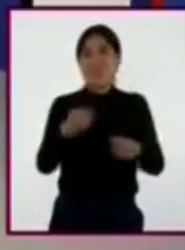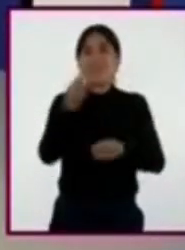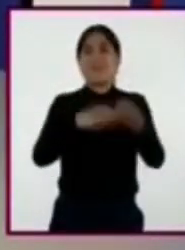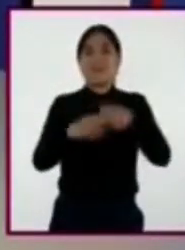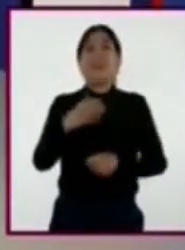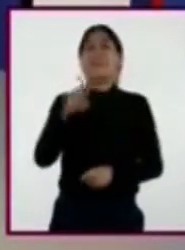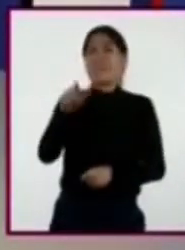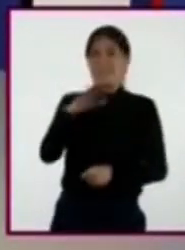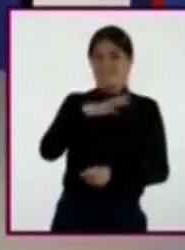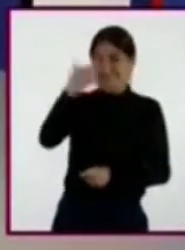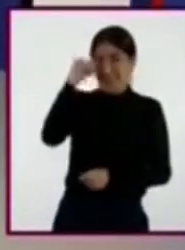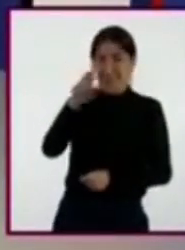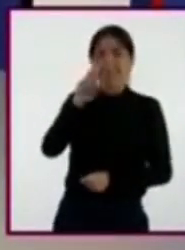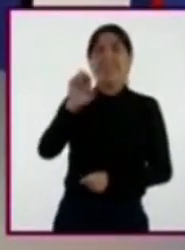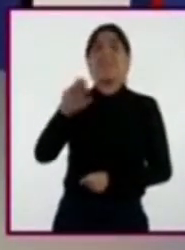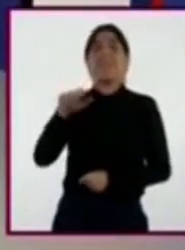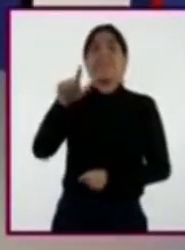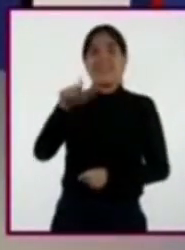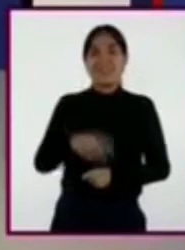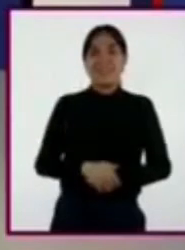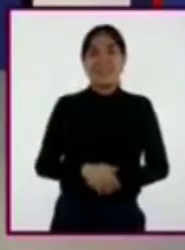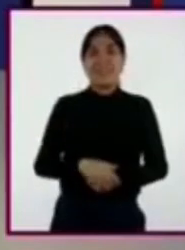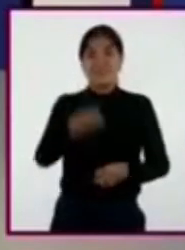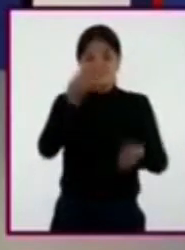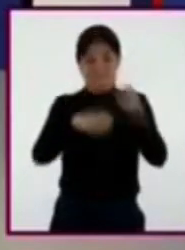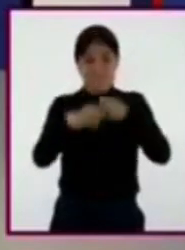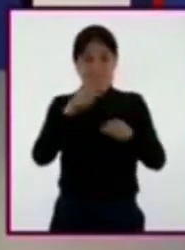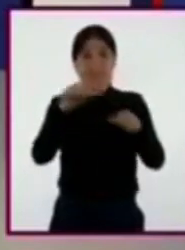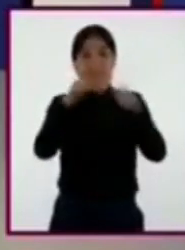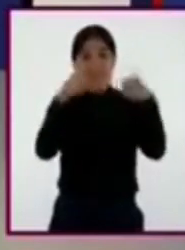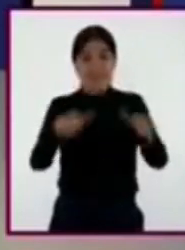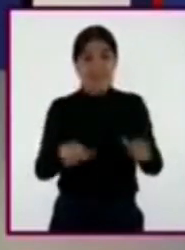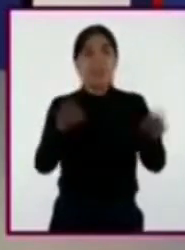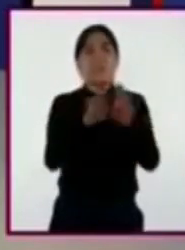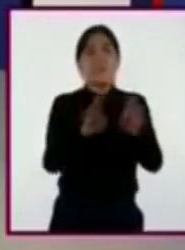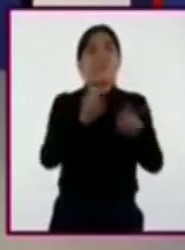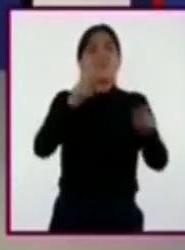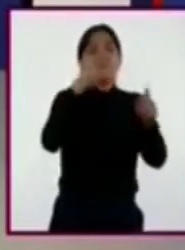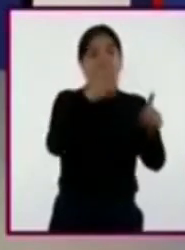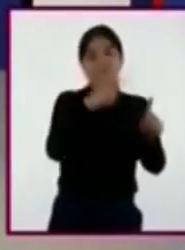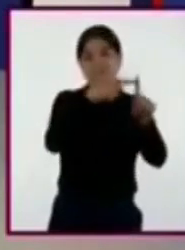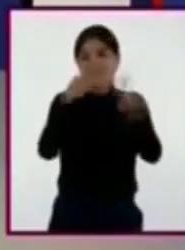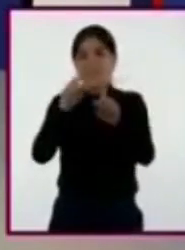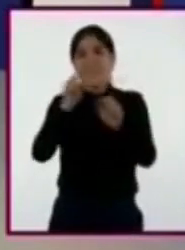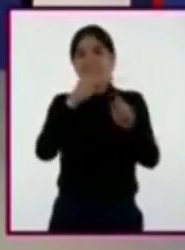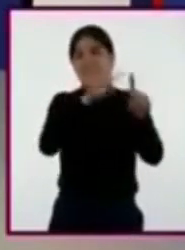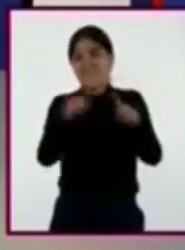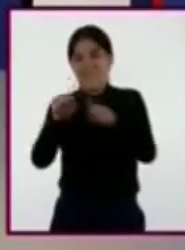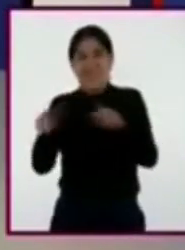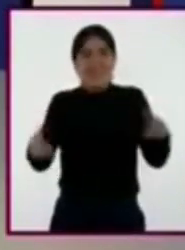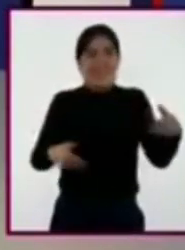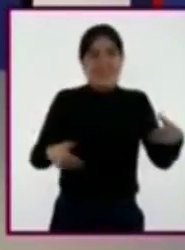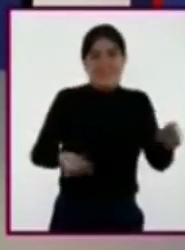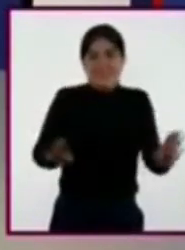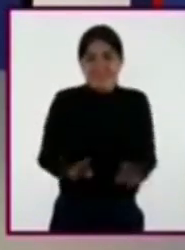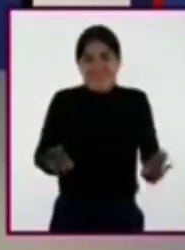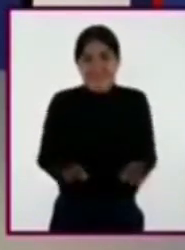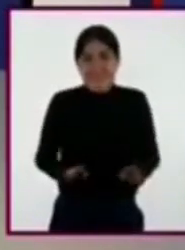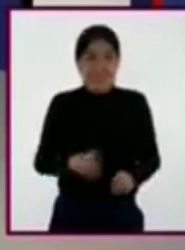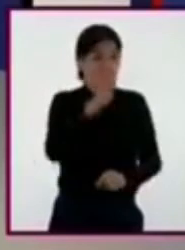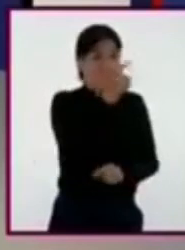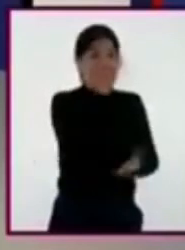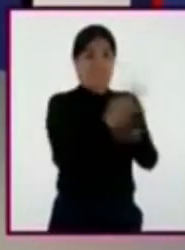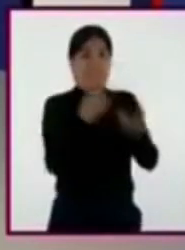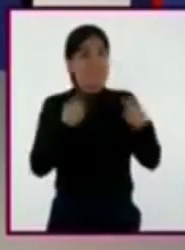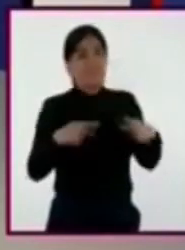Daniel. Muchas obras de arte, por sus dimensiones o características técnicas, no son labor de una sola persona,